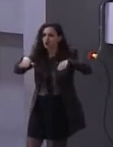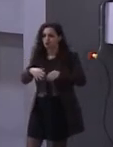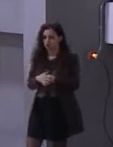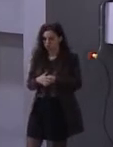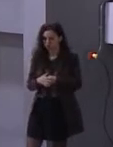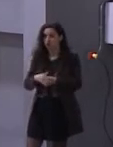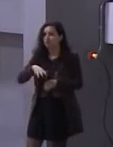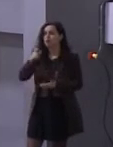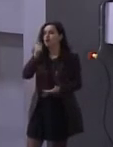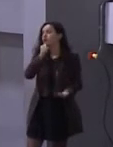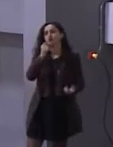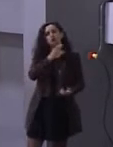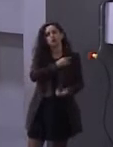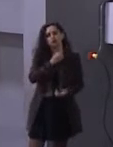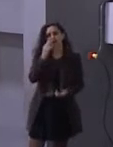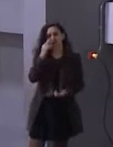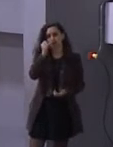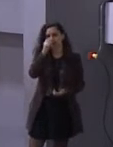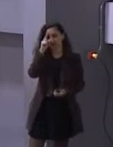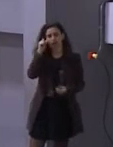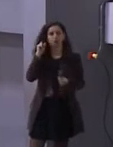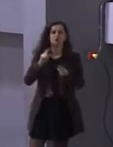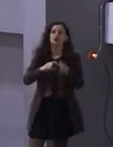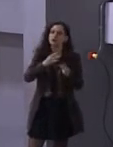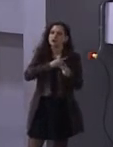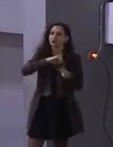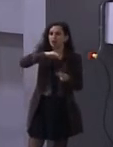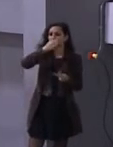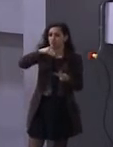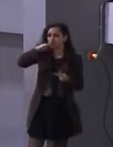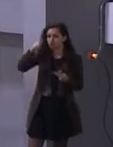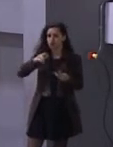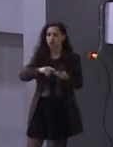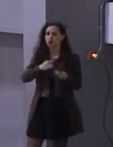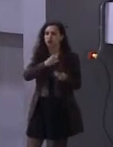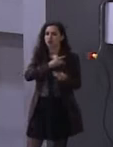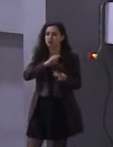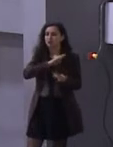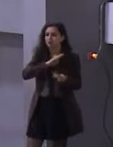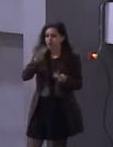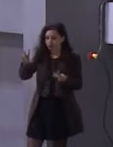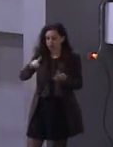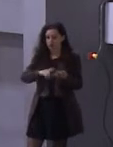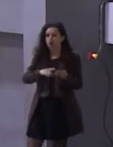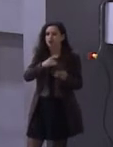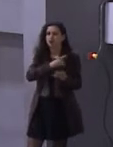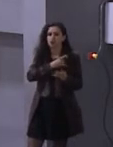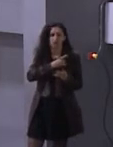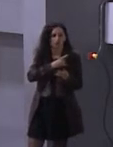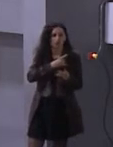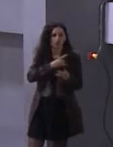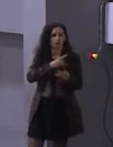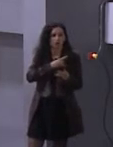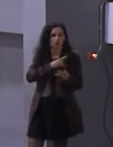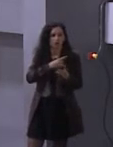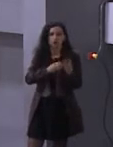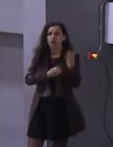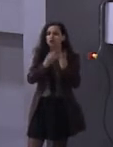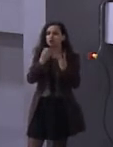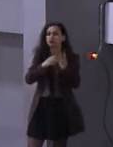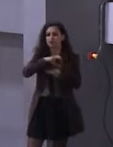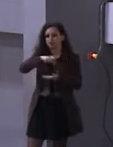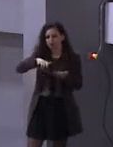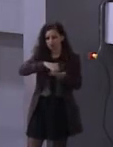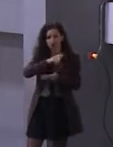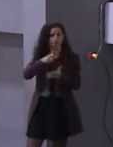se van para la Universidad Nacional, la Universidad de Antioquia, la Universidad del Valle, la Universidad Industrial de